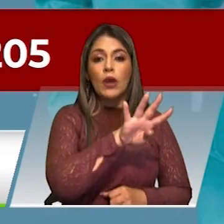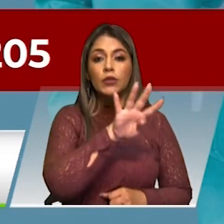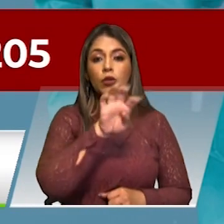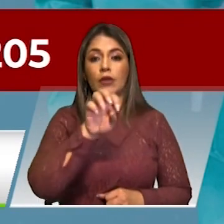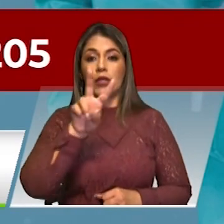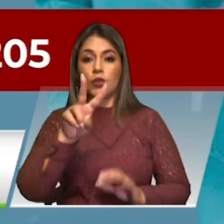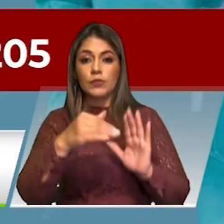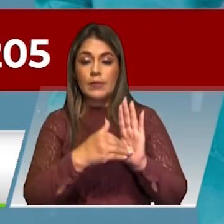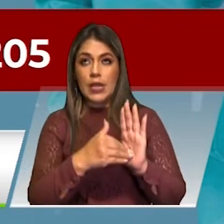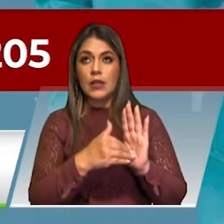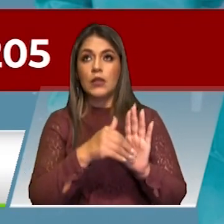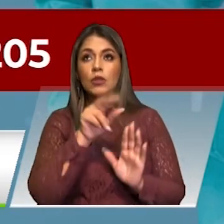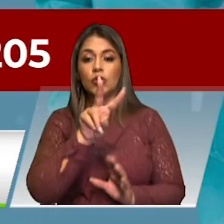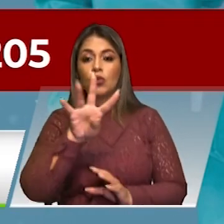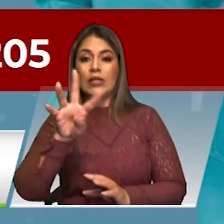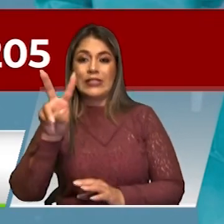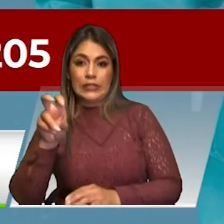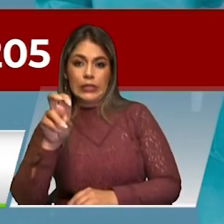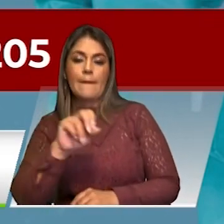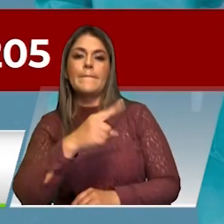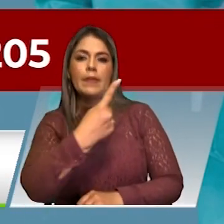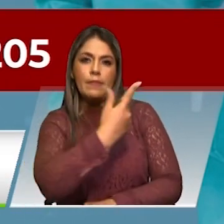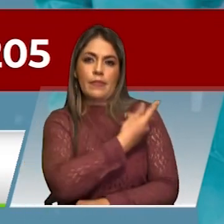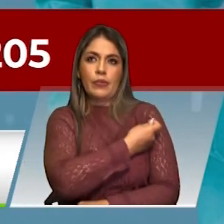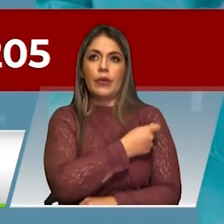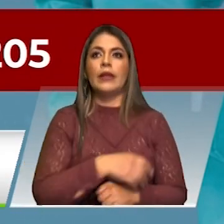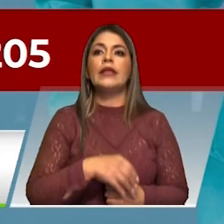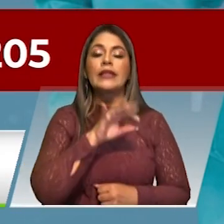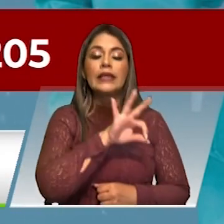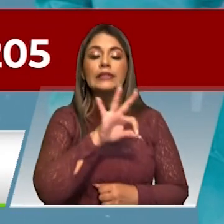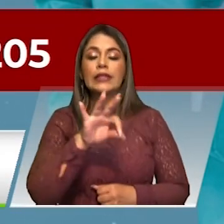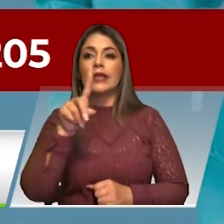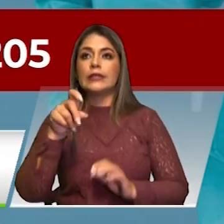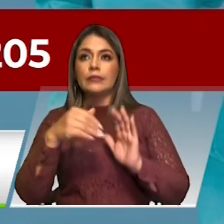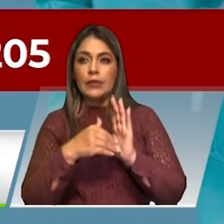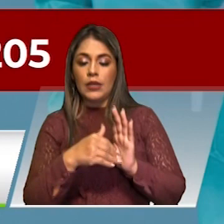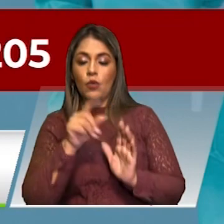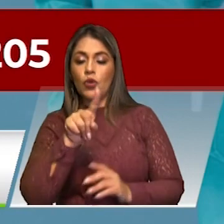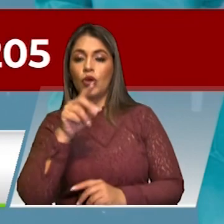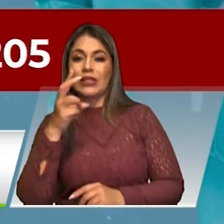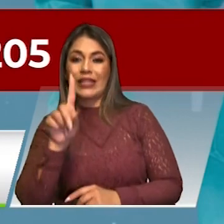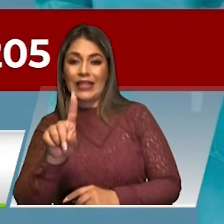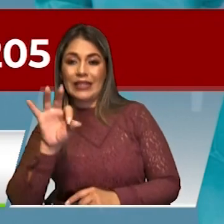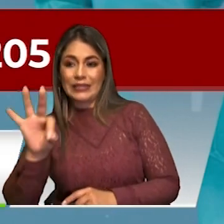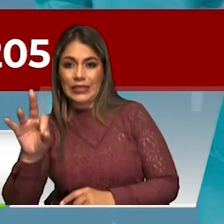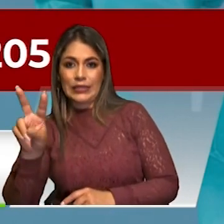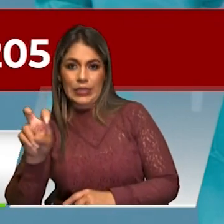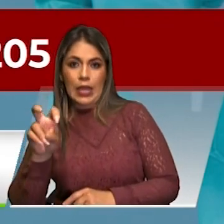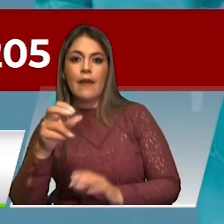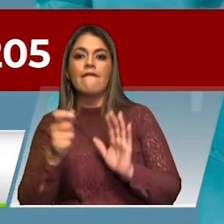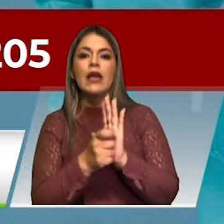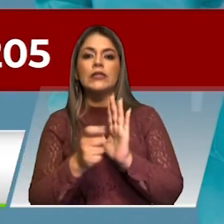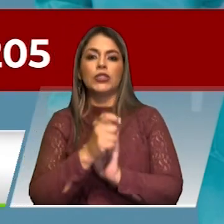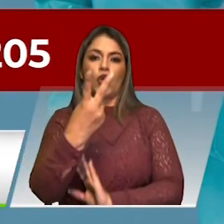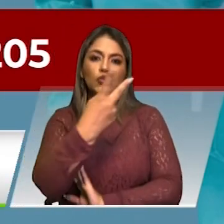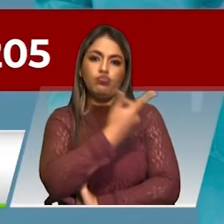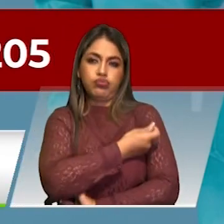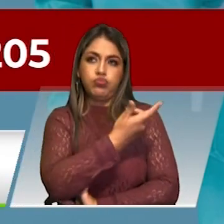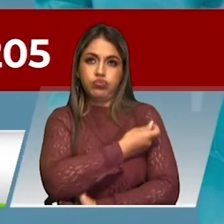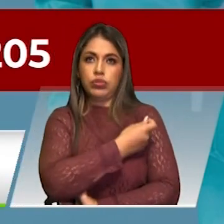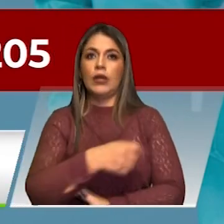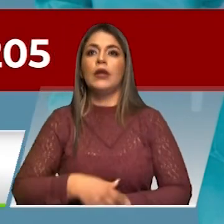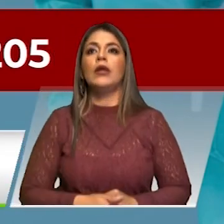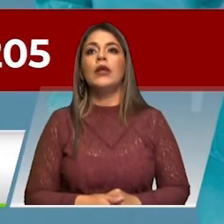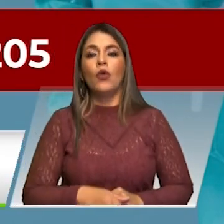247 son primeras dosis 336 mil 137 segundas dosis y 113 mil